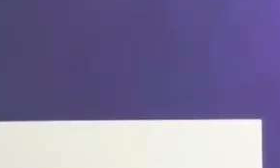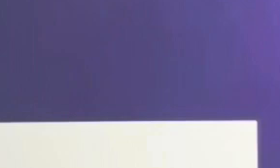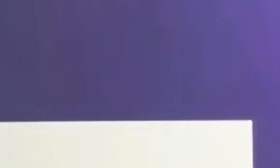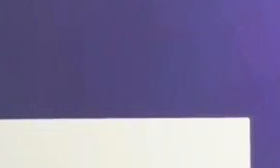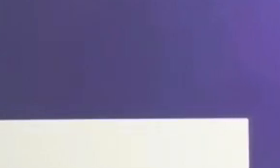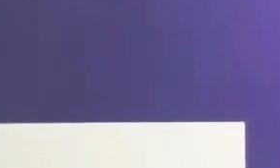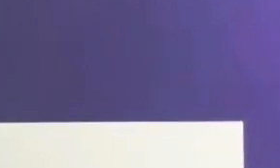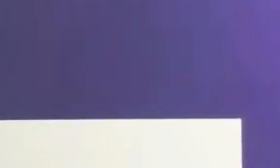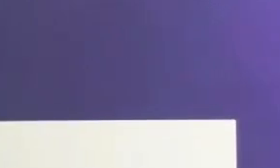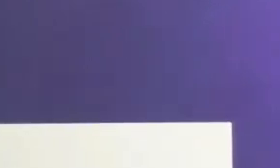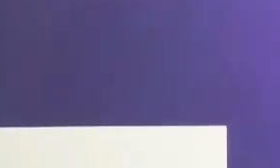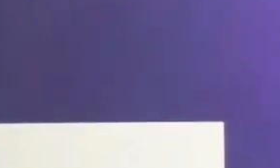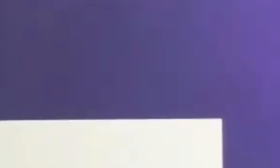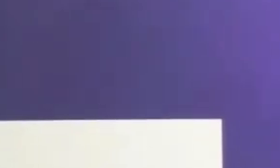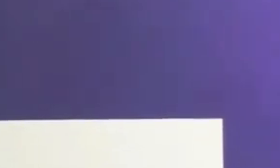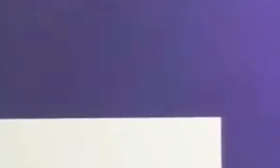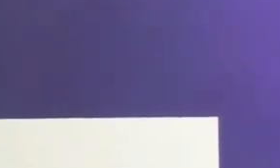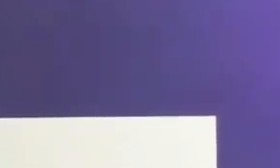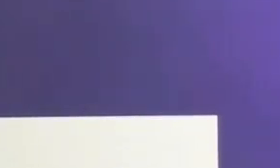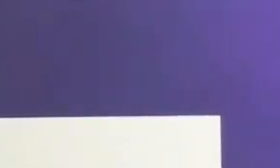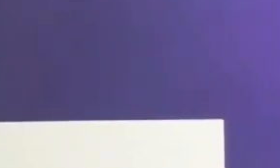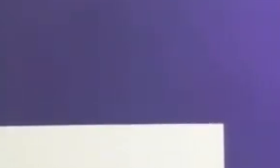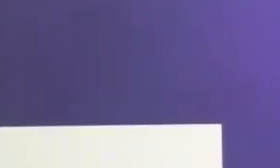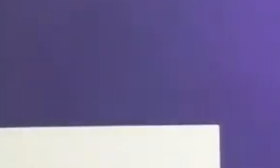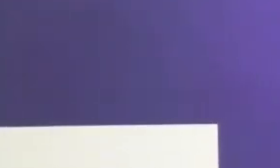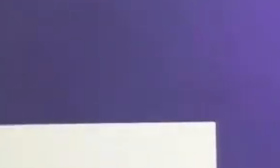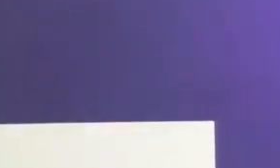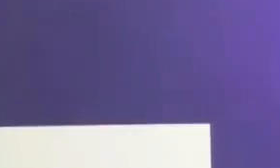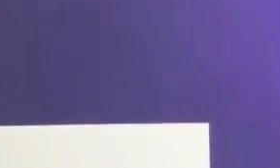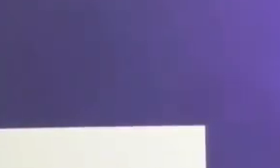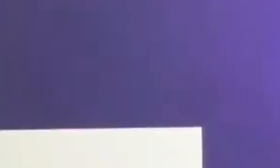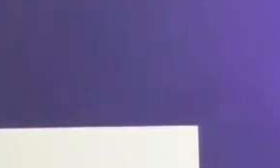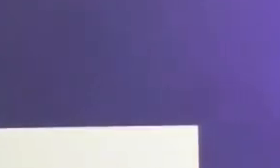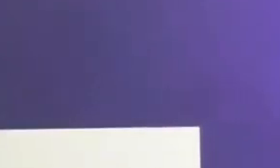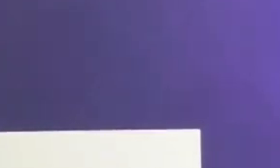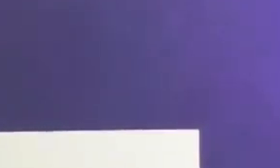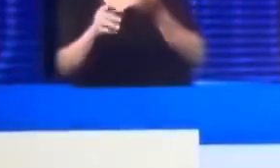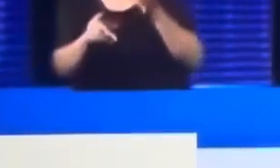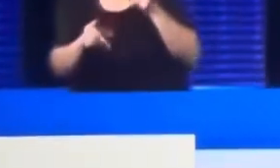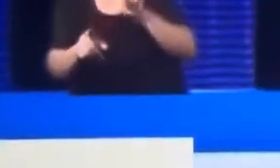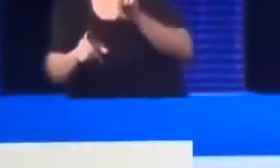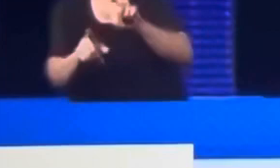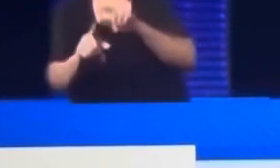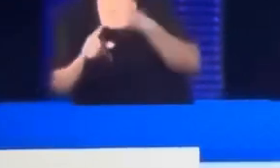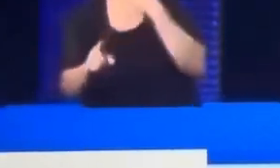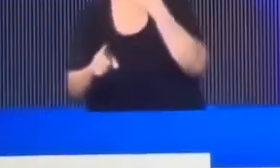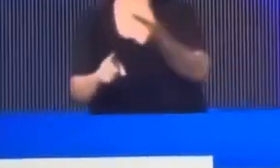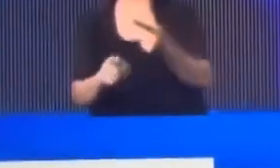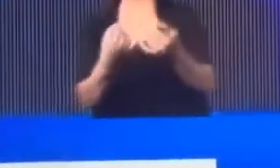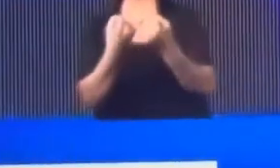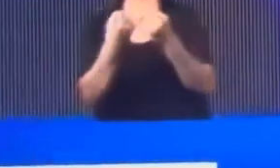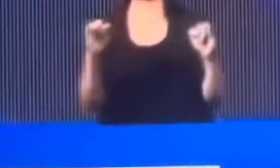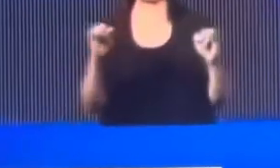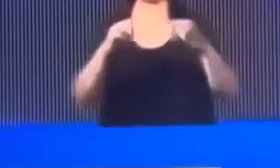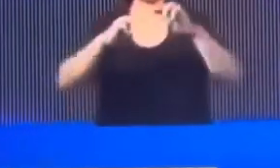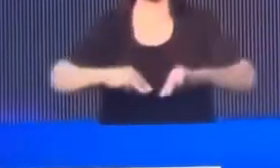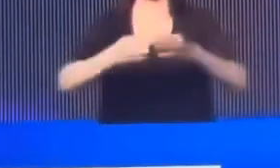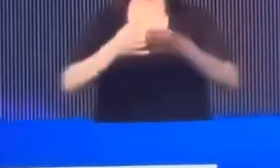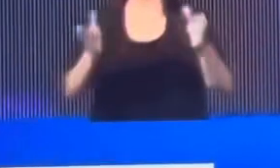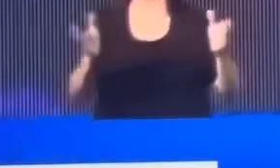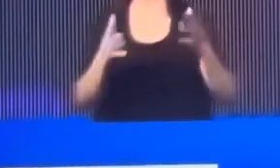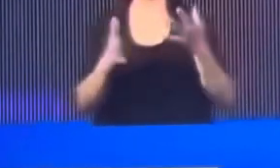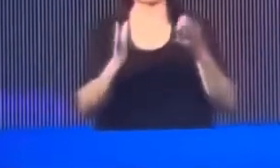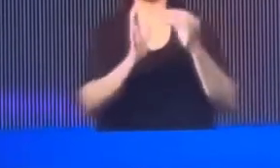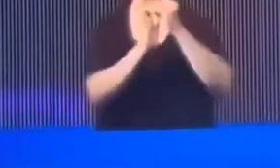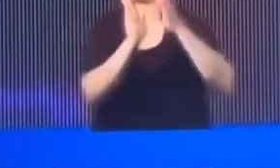del Consejo Nacional de la Magistratura y de quién nombra al procurador. Reitero que la independencia del Ministerio Público